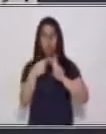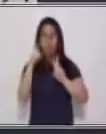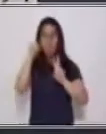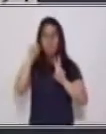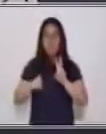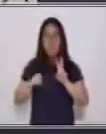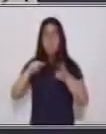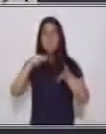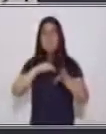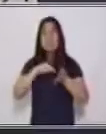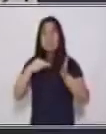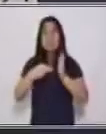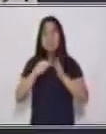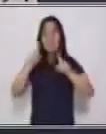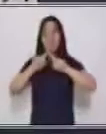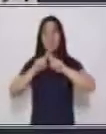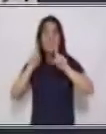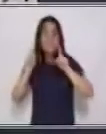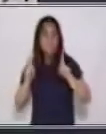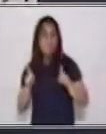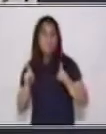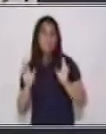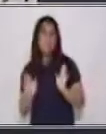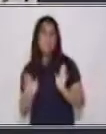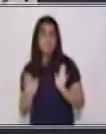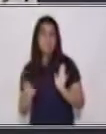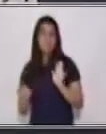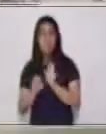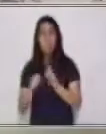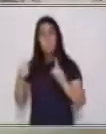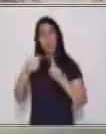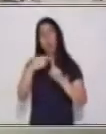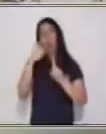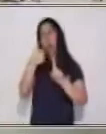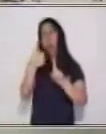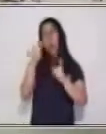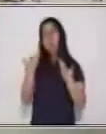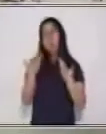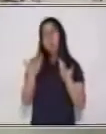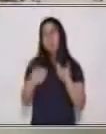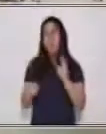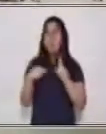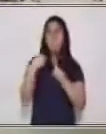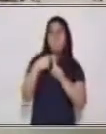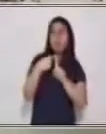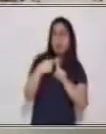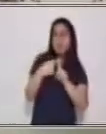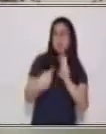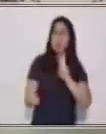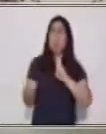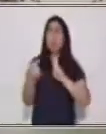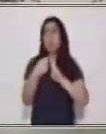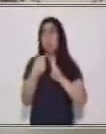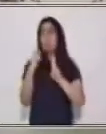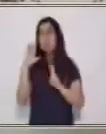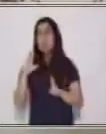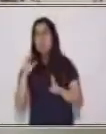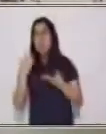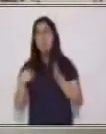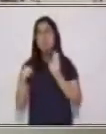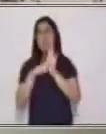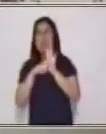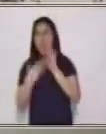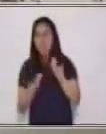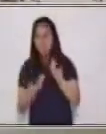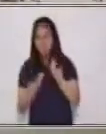ser 0. Debe de existir alguno y llenar los requisitos para determinar qué tipo de sección cónica